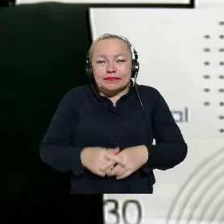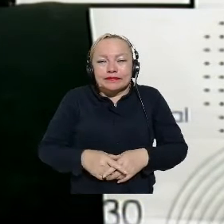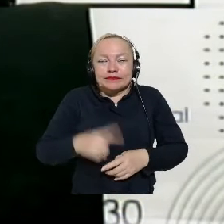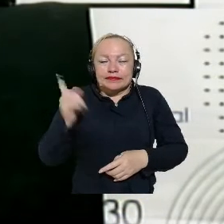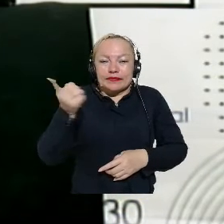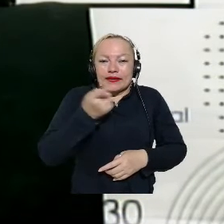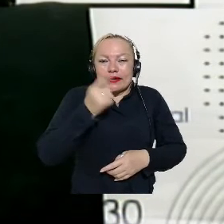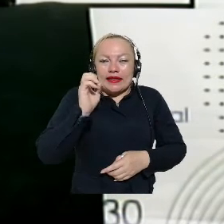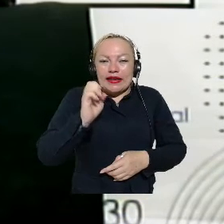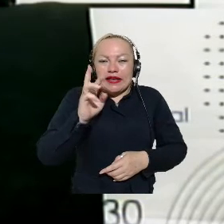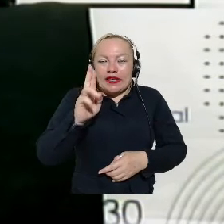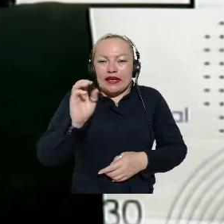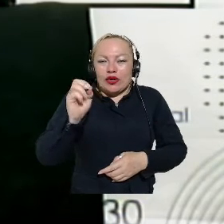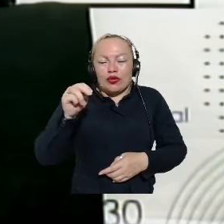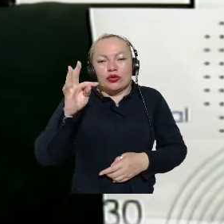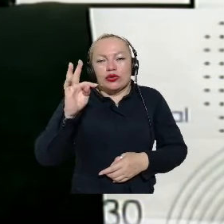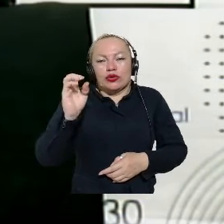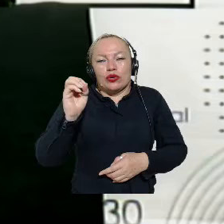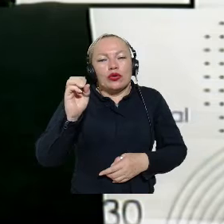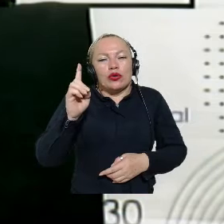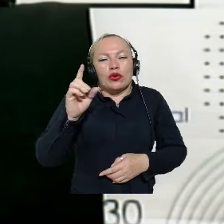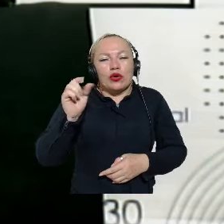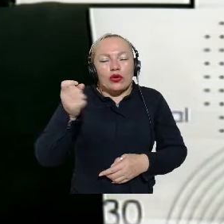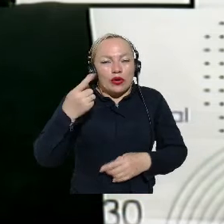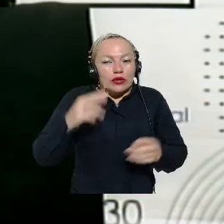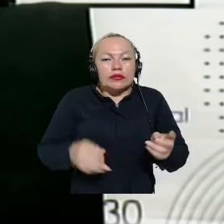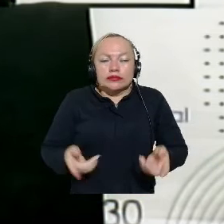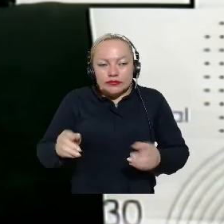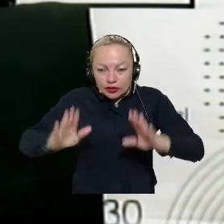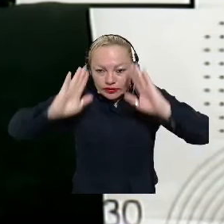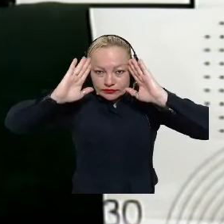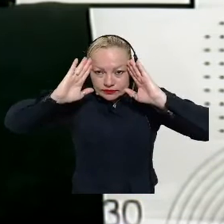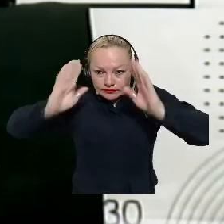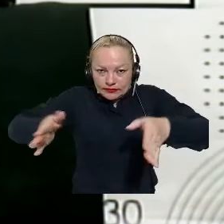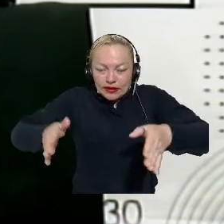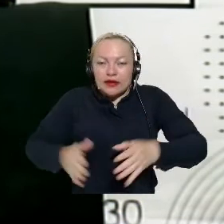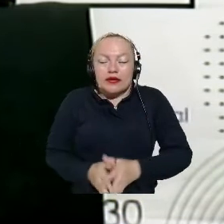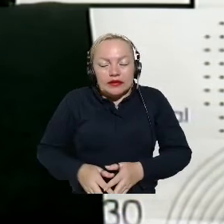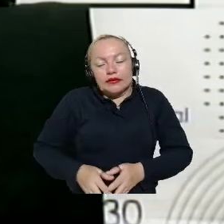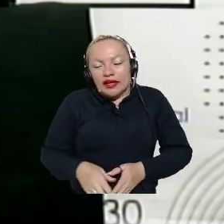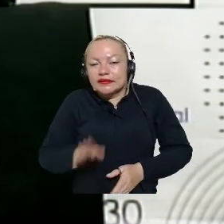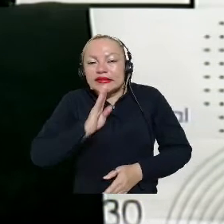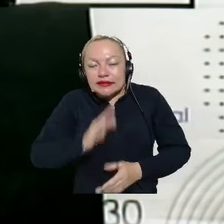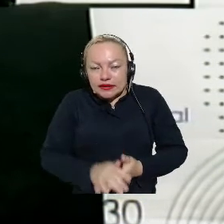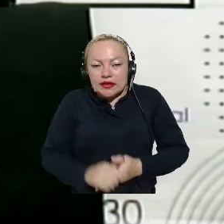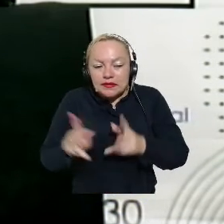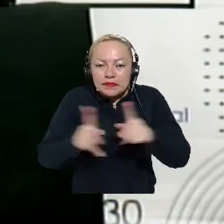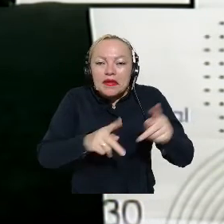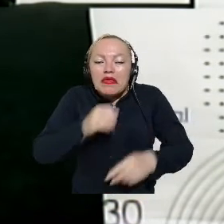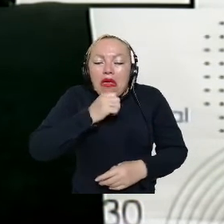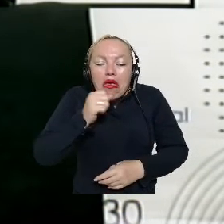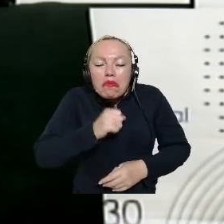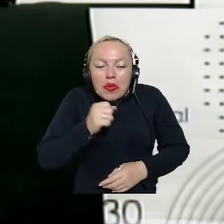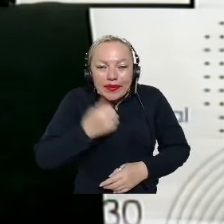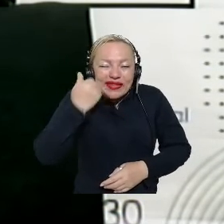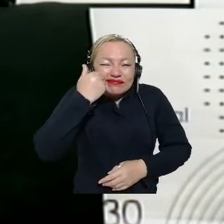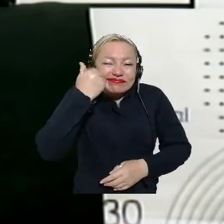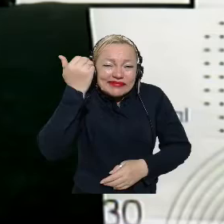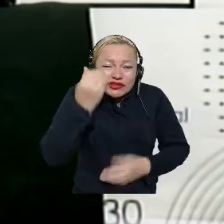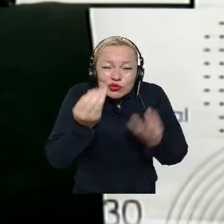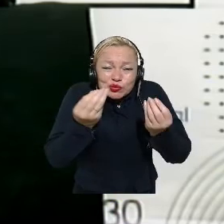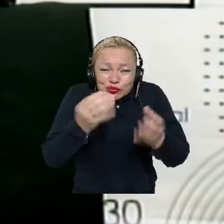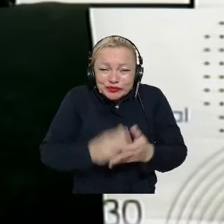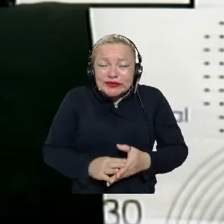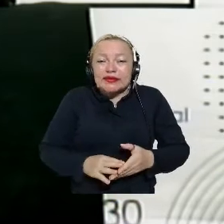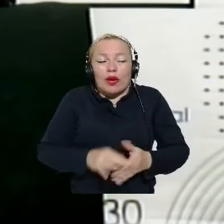Gerontólogo. Gerontólogo. Porque va enfocado hacia el geriátrico. Ah, okay. A las personas adultas, las personas mayores. Que